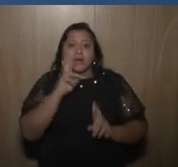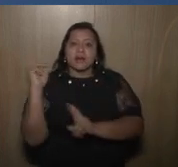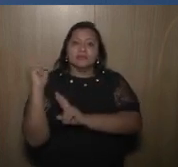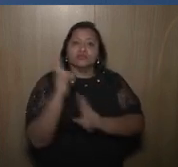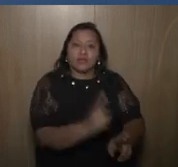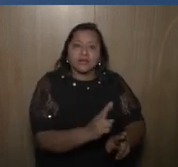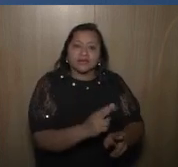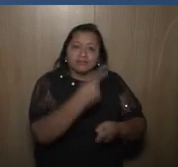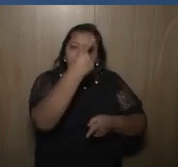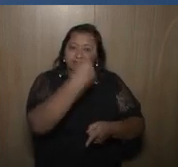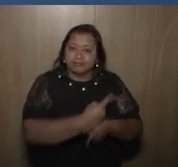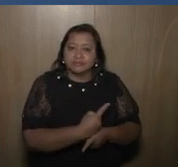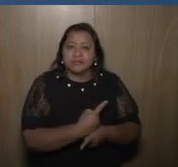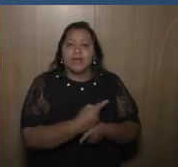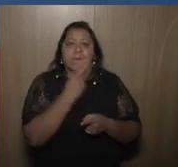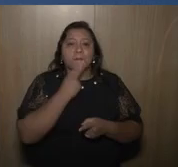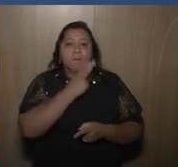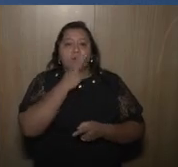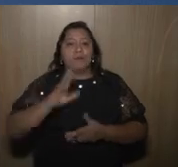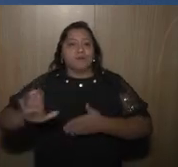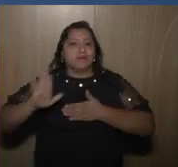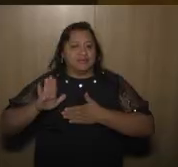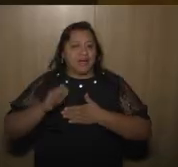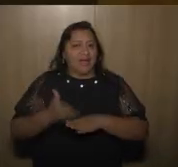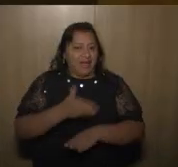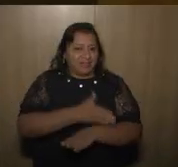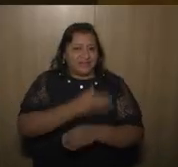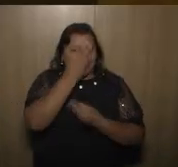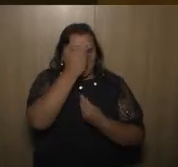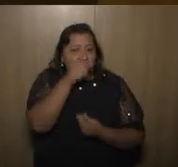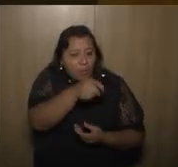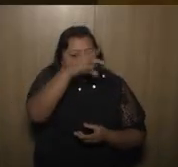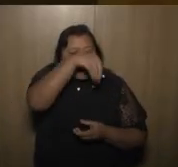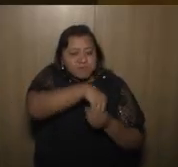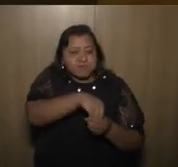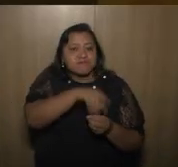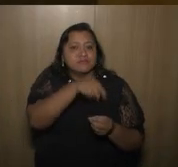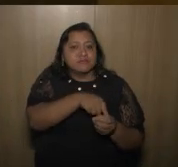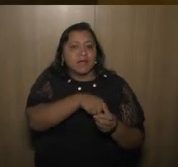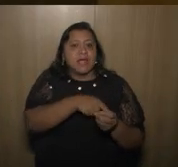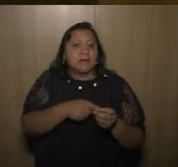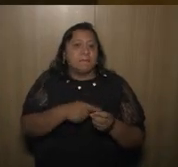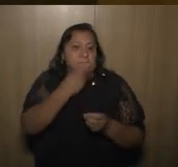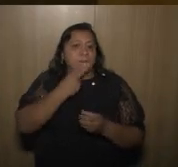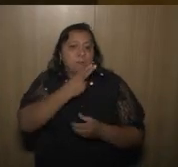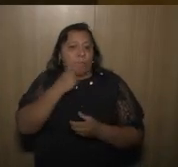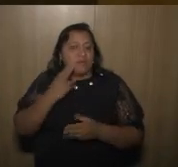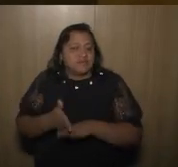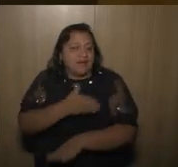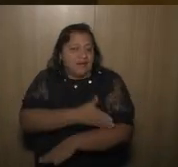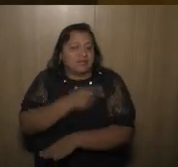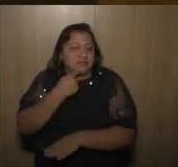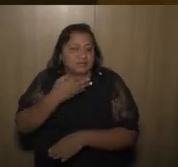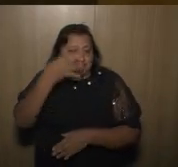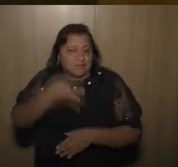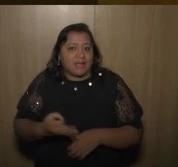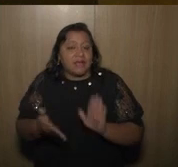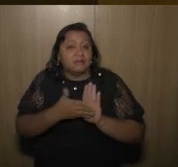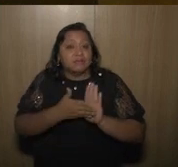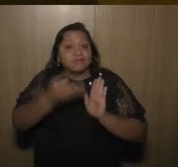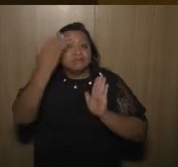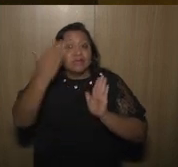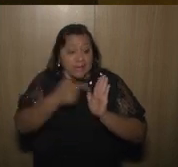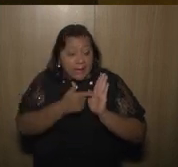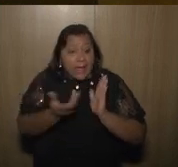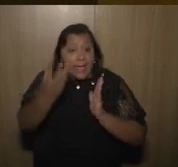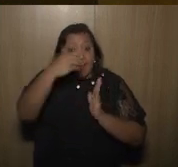cumplimiento en esa promesa de valor. Perfecto, viceministro, esa promesa de valor seguramente es lo que se garantizará, los beneficios que se esperan